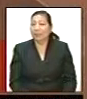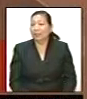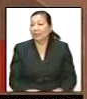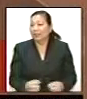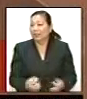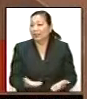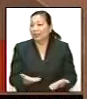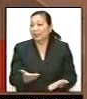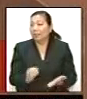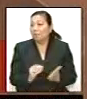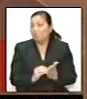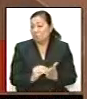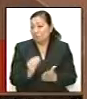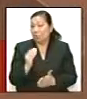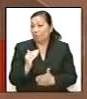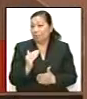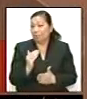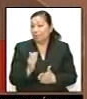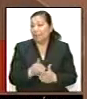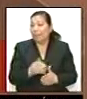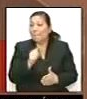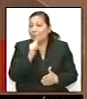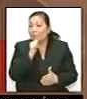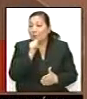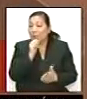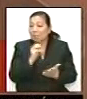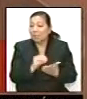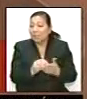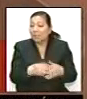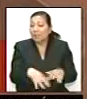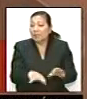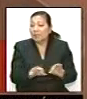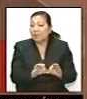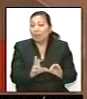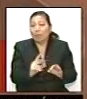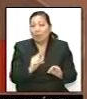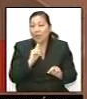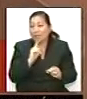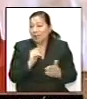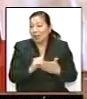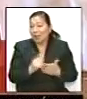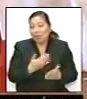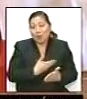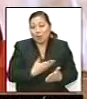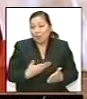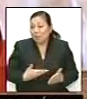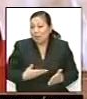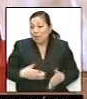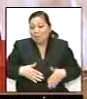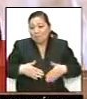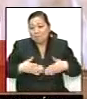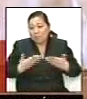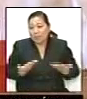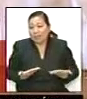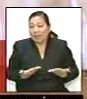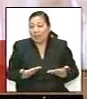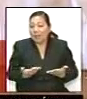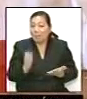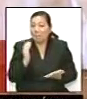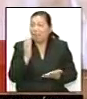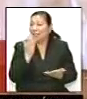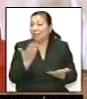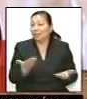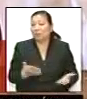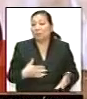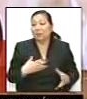Efectivamente, la mayor participación del sector privado es muy importante, pero eso no es algo que los gobiernos puedan de alguna manera imponer. Lo